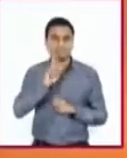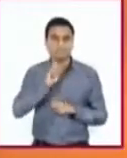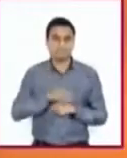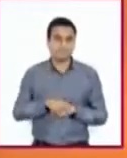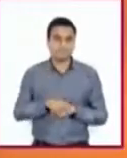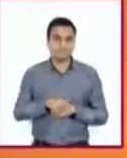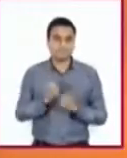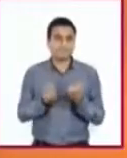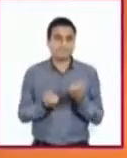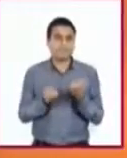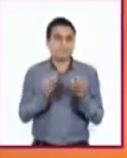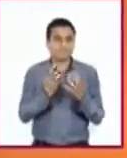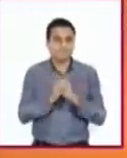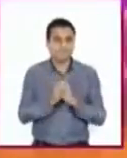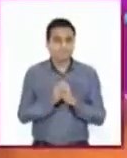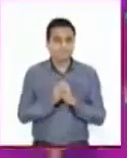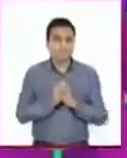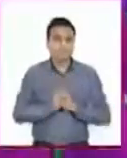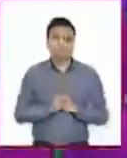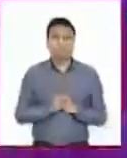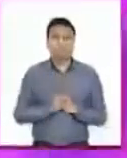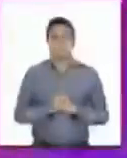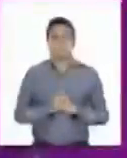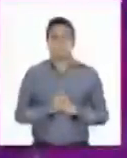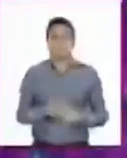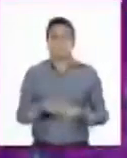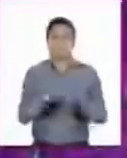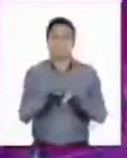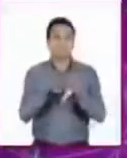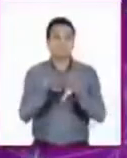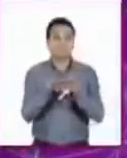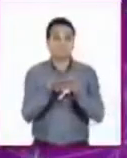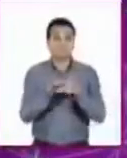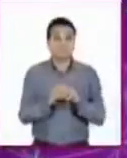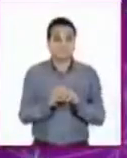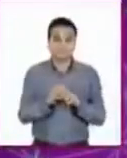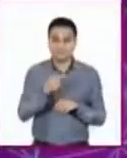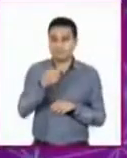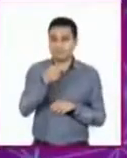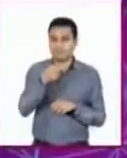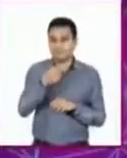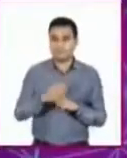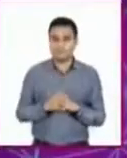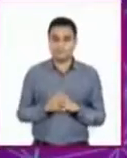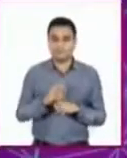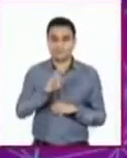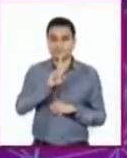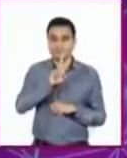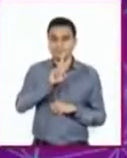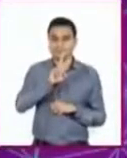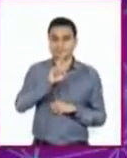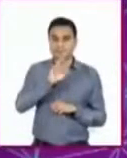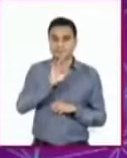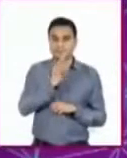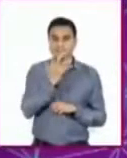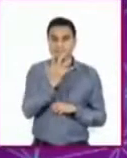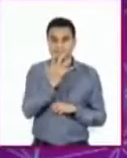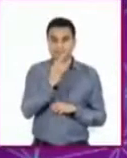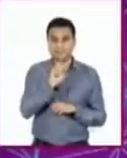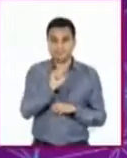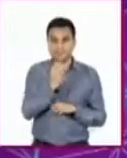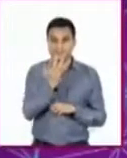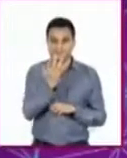primero al segundo. Para ello, planteamos la sustracción. 245 enteros